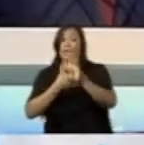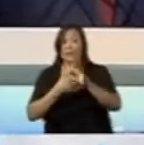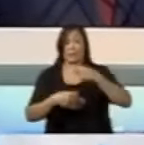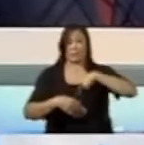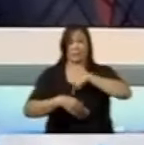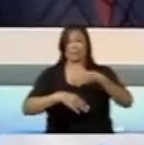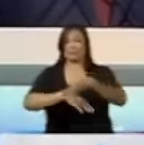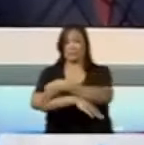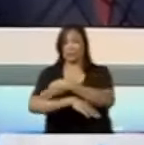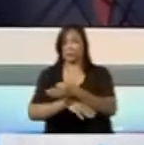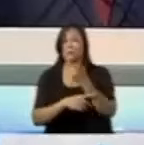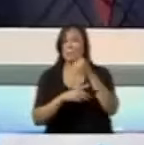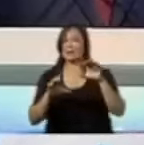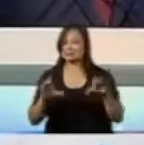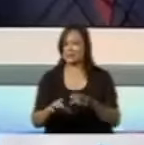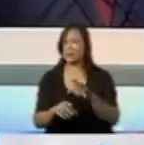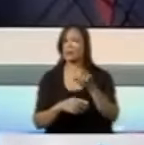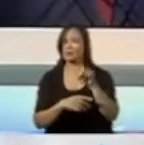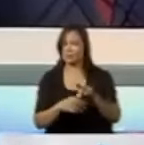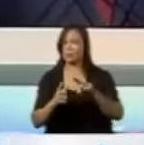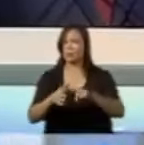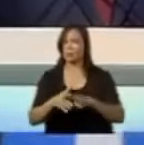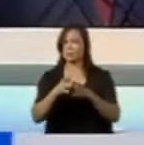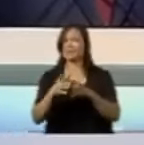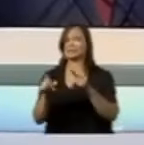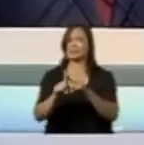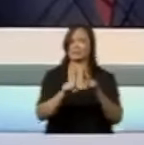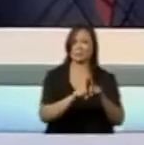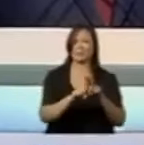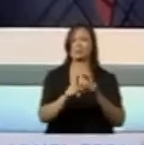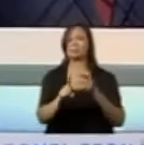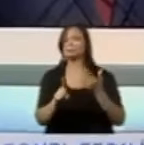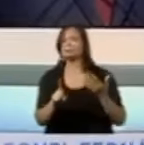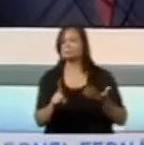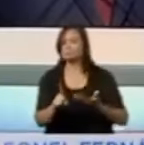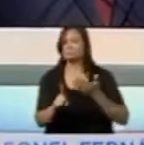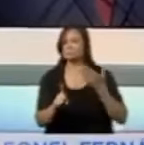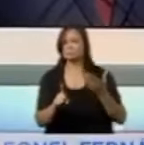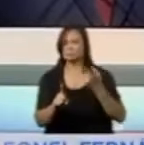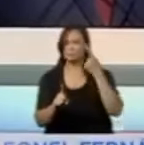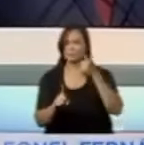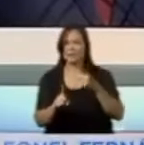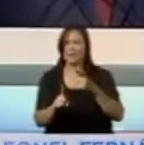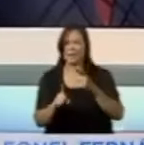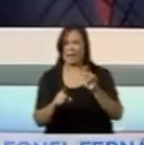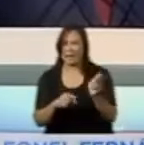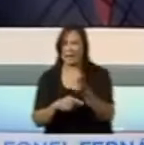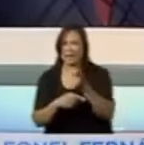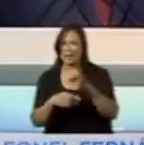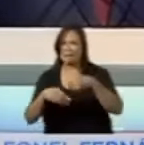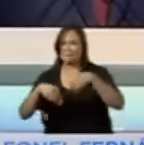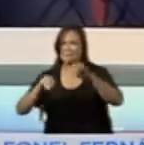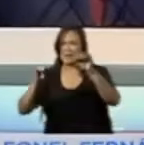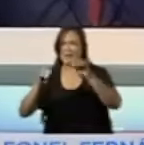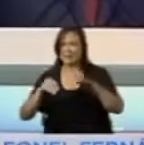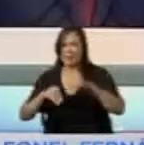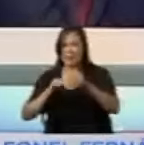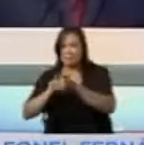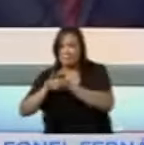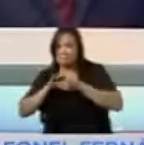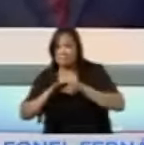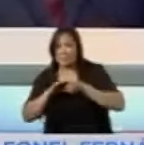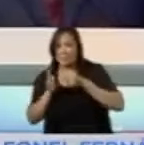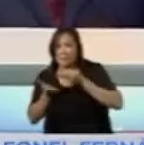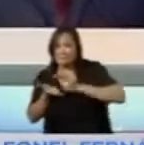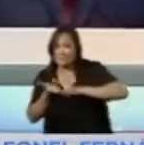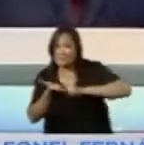nuestra frontera, para hacerlo tenemos que iniciar además quitando las mafias y venta de visas que hay